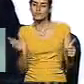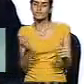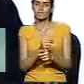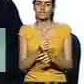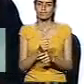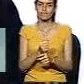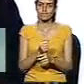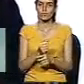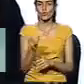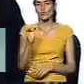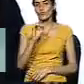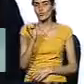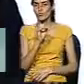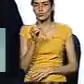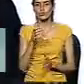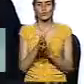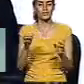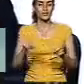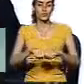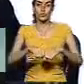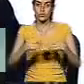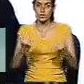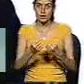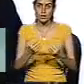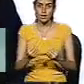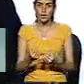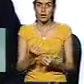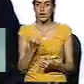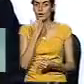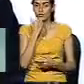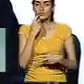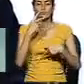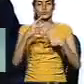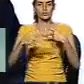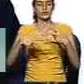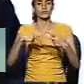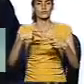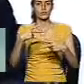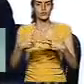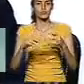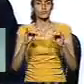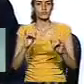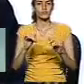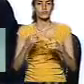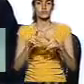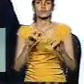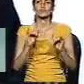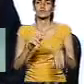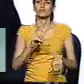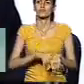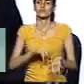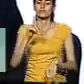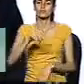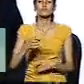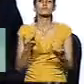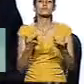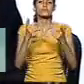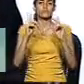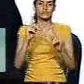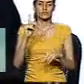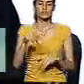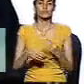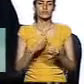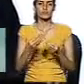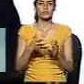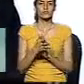decomisarla, para bien sea destruirla, o qué es lo que se va a hacer, los procedimientos como tal. Pero al mismo tiempo, lo que permite esto, que